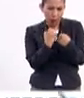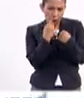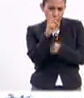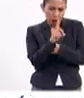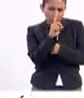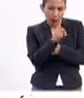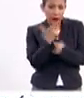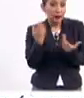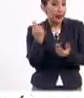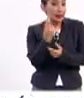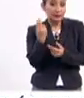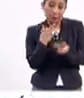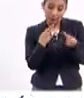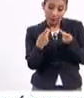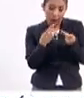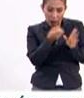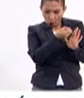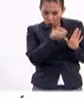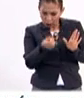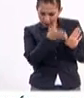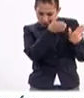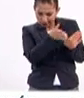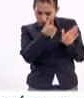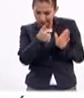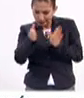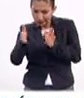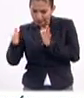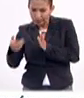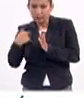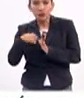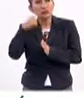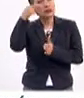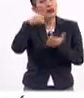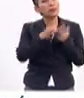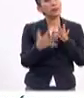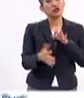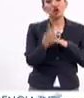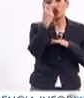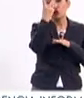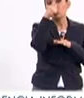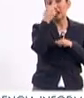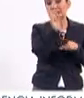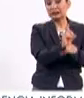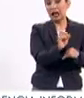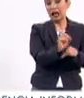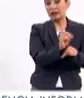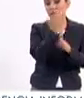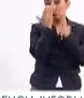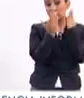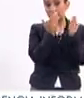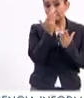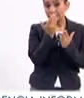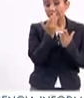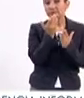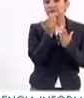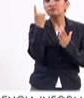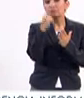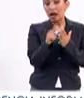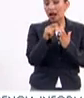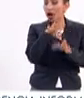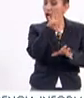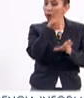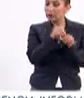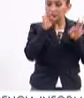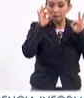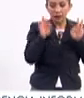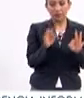domingos. Requiere de planear, decir, nosotros estimamos que se requiere 2 horas diarias de estudio para